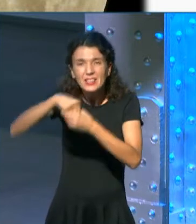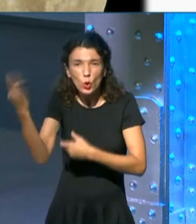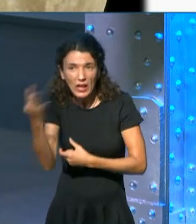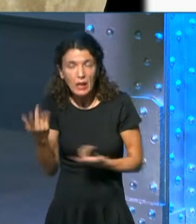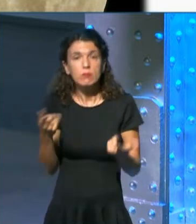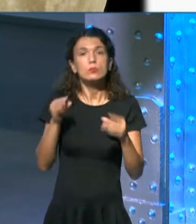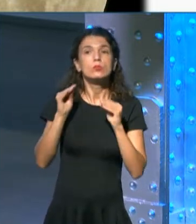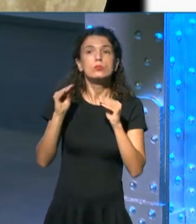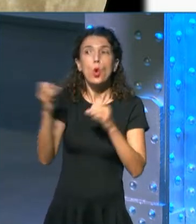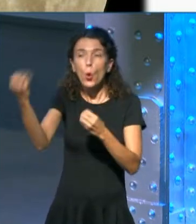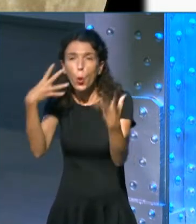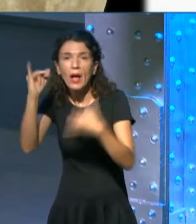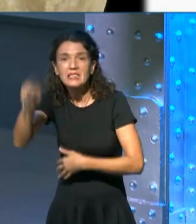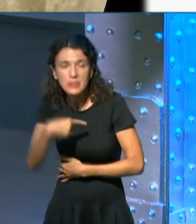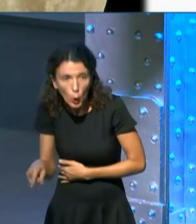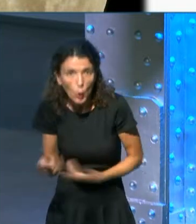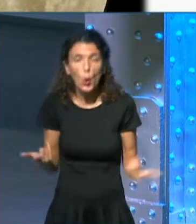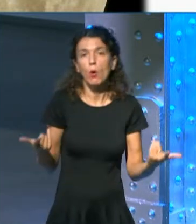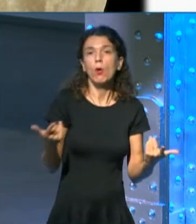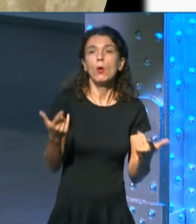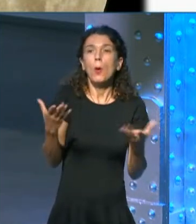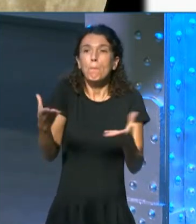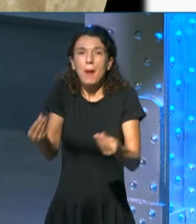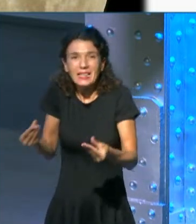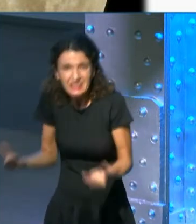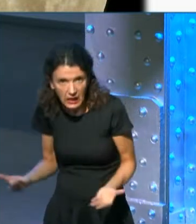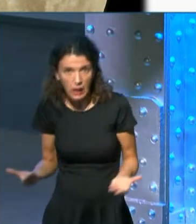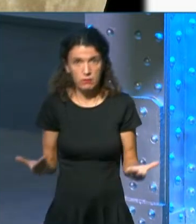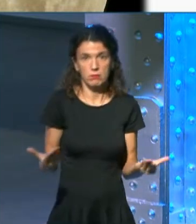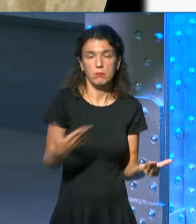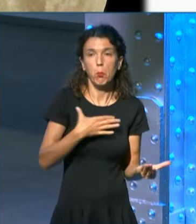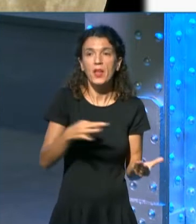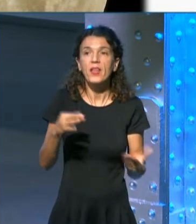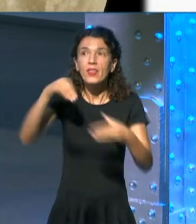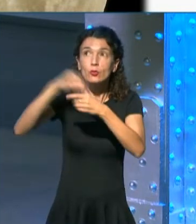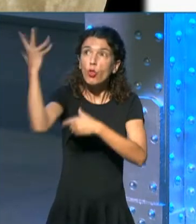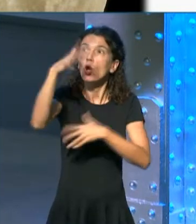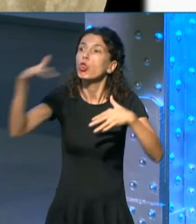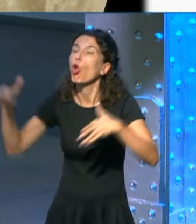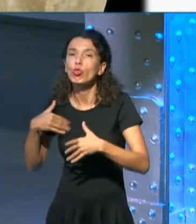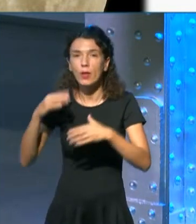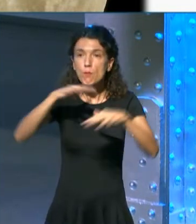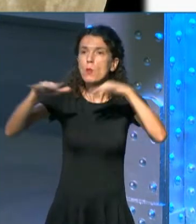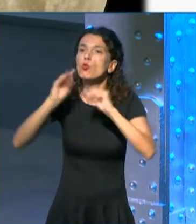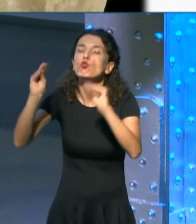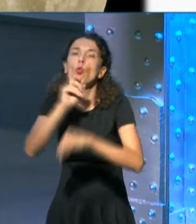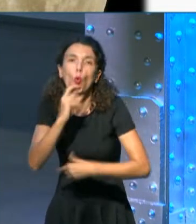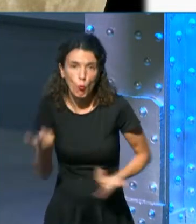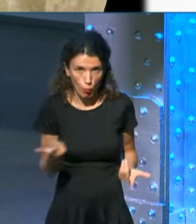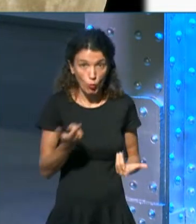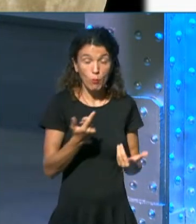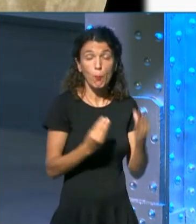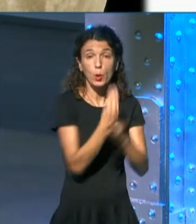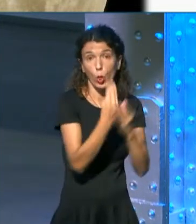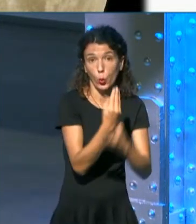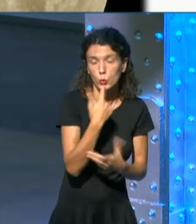su luminosidad, sobre la masa, sobre qué posición ocupa en el cielo y cómo se mueve. Ahora bien, si nuestro producto